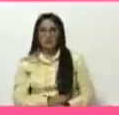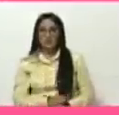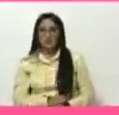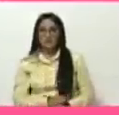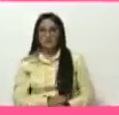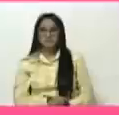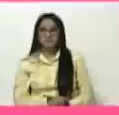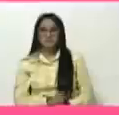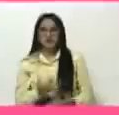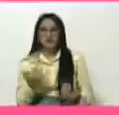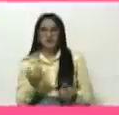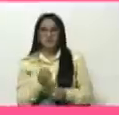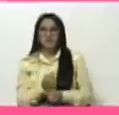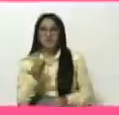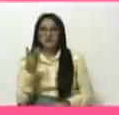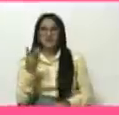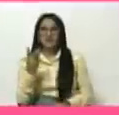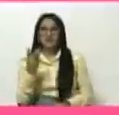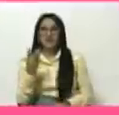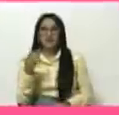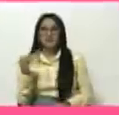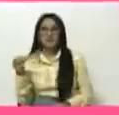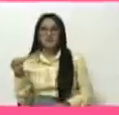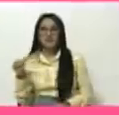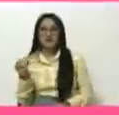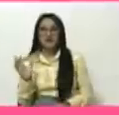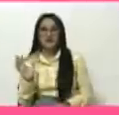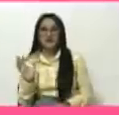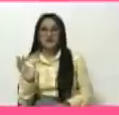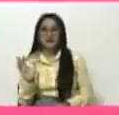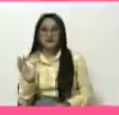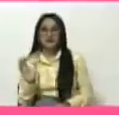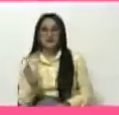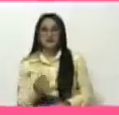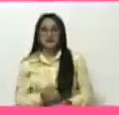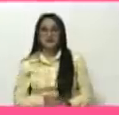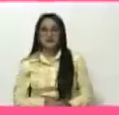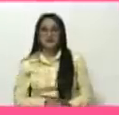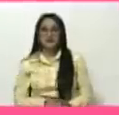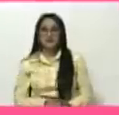Hoy estamos esperando el 3000, a ver si sale algo que nos lleve al 3000, pues.